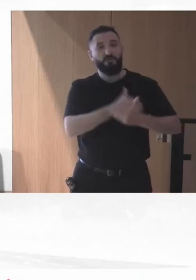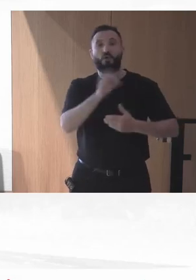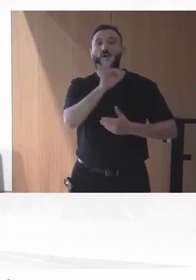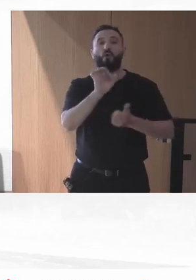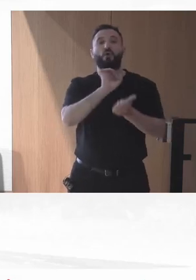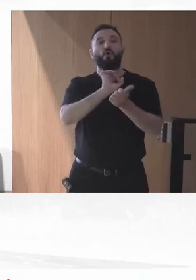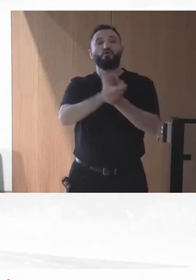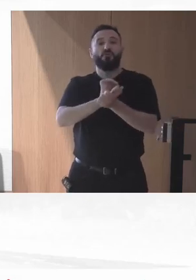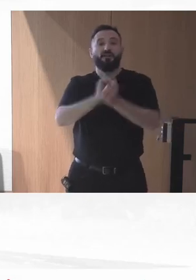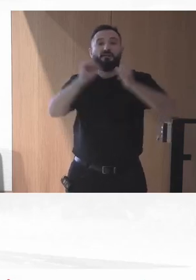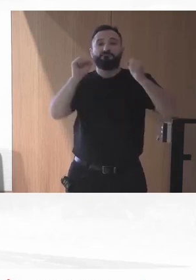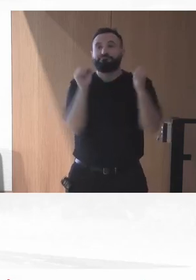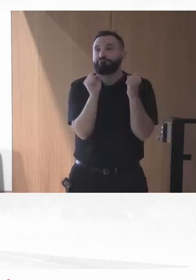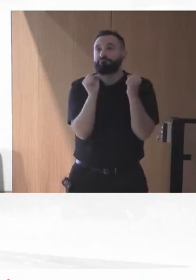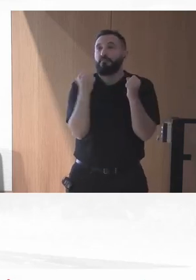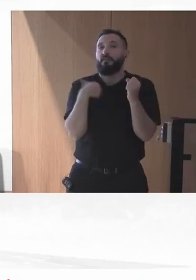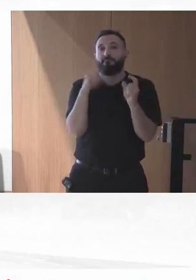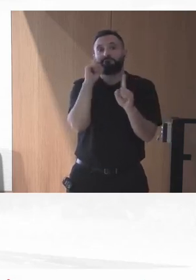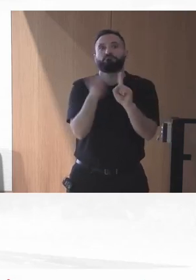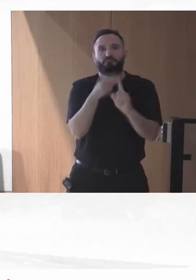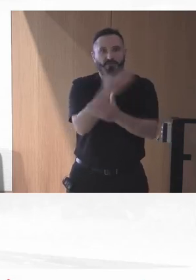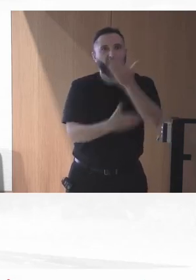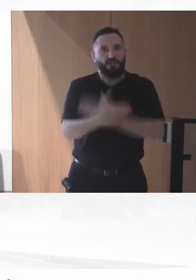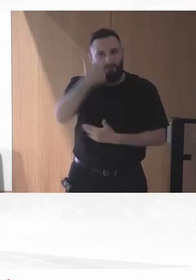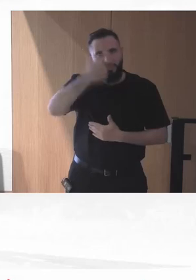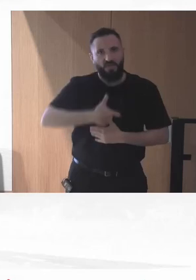condena o cuando está en arresto,